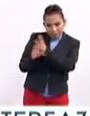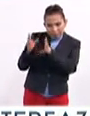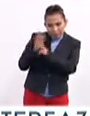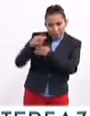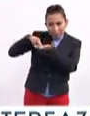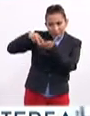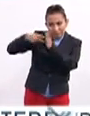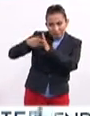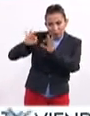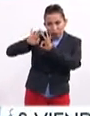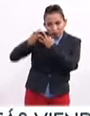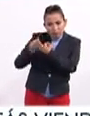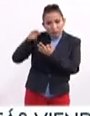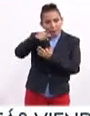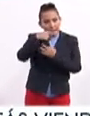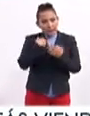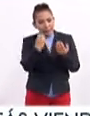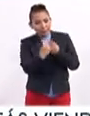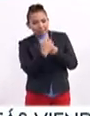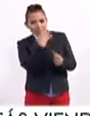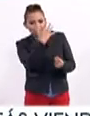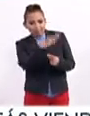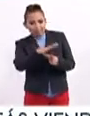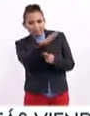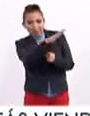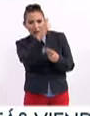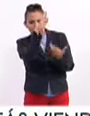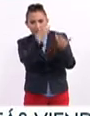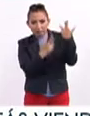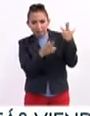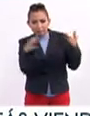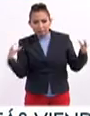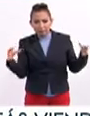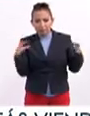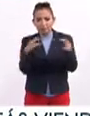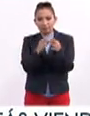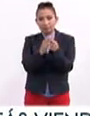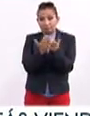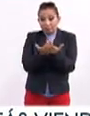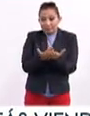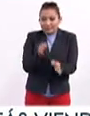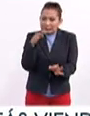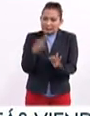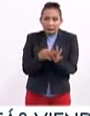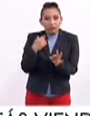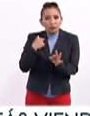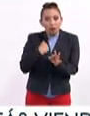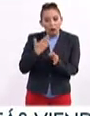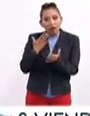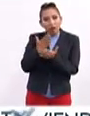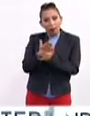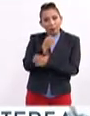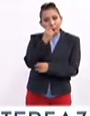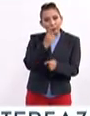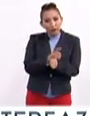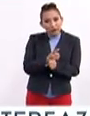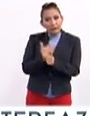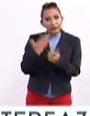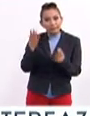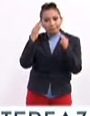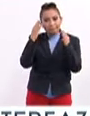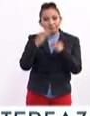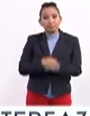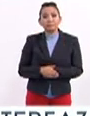la nueva arquitectura y el espíritu social de la Revolución, pues es el momento justo en el que yo tengo la oportunidad de